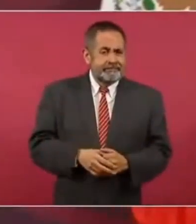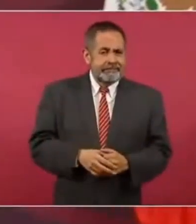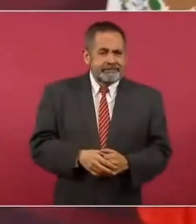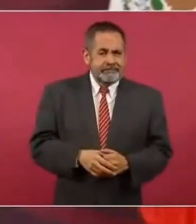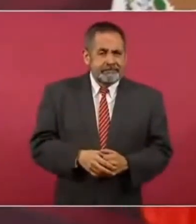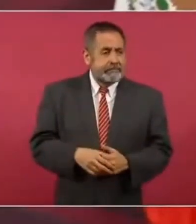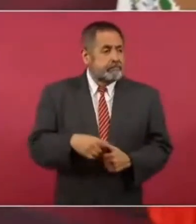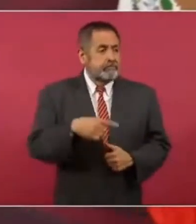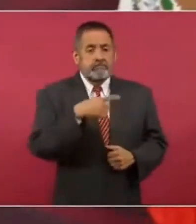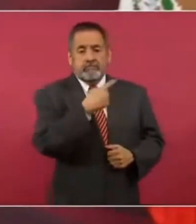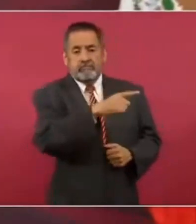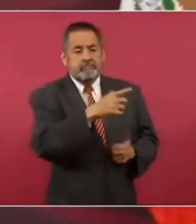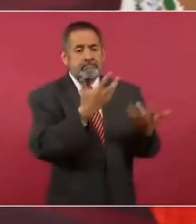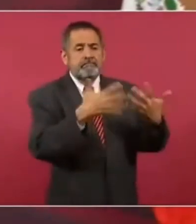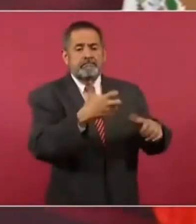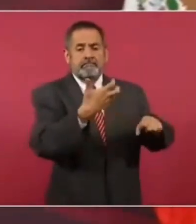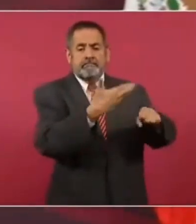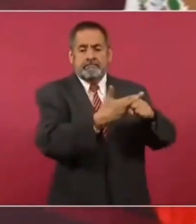A empresas,